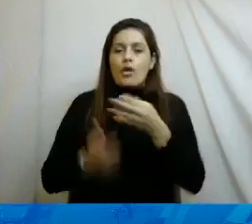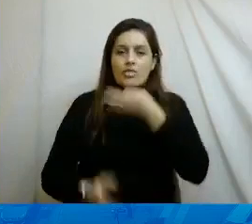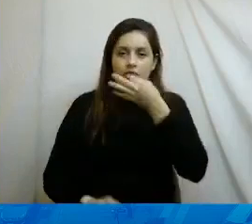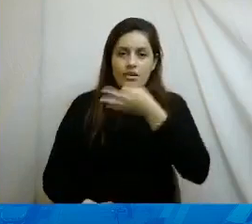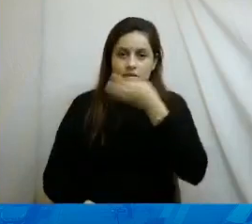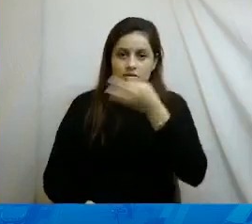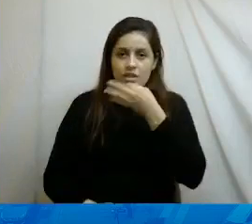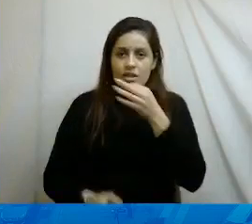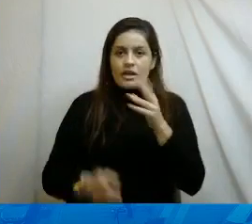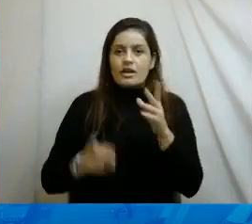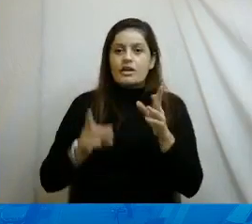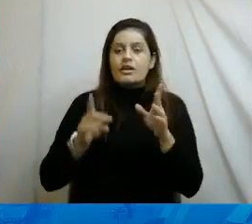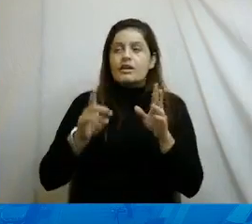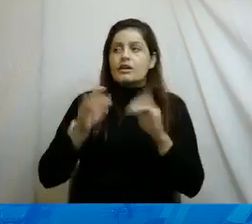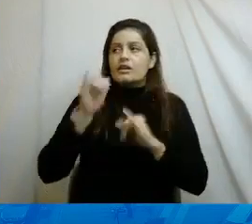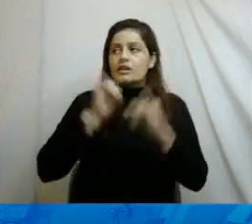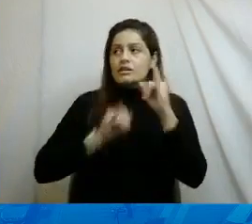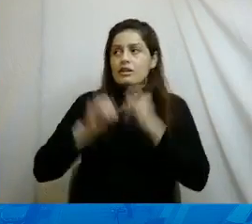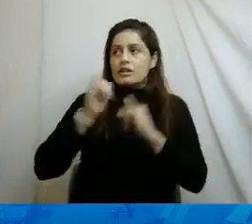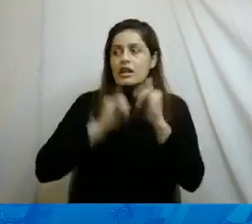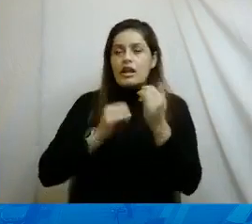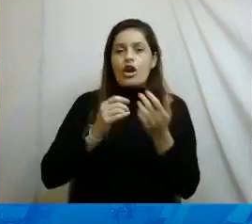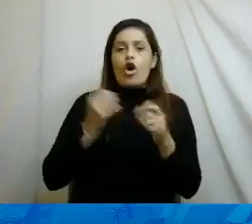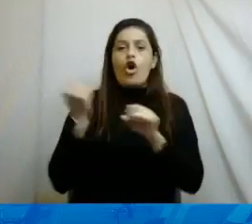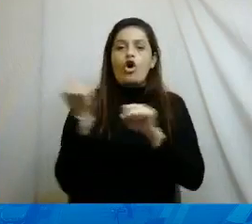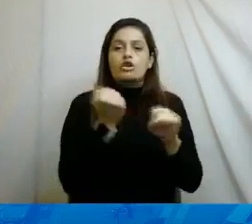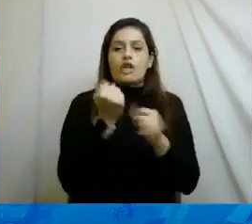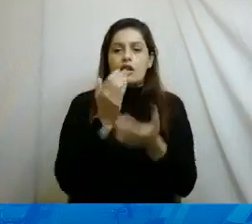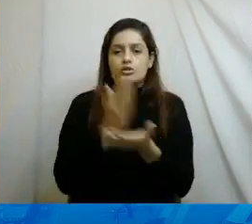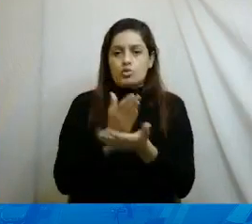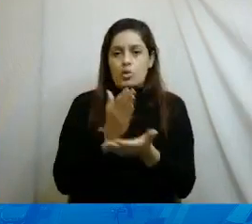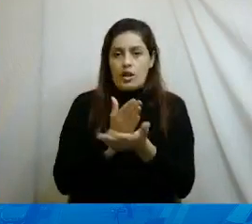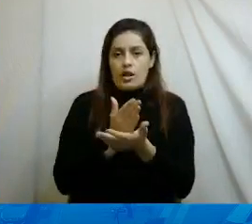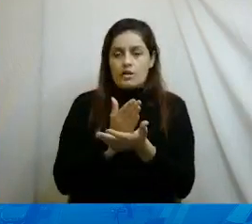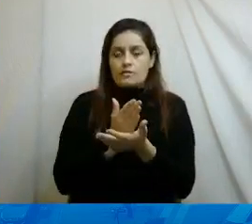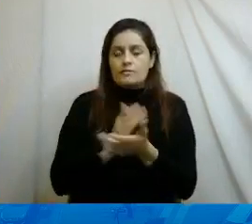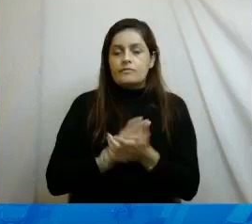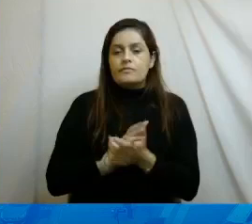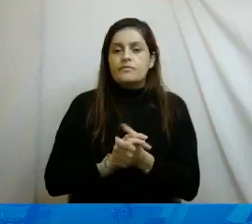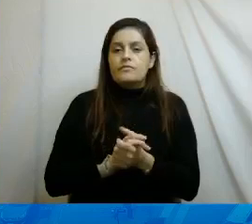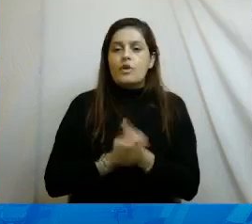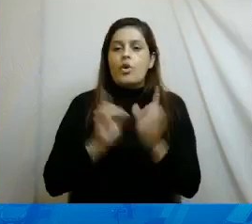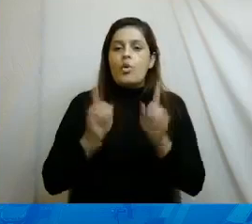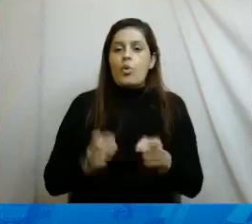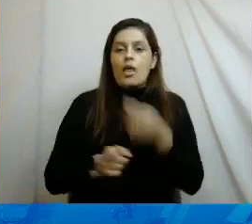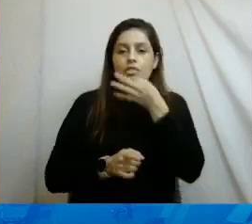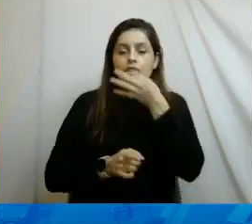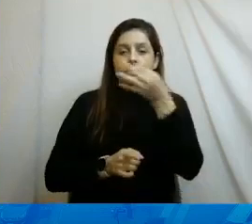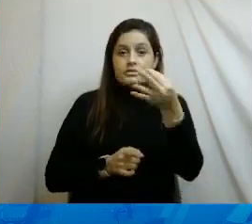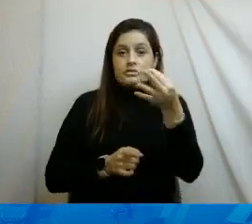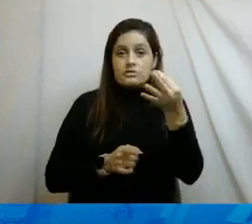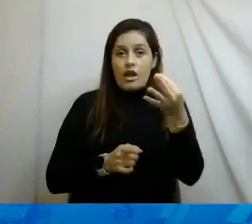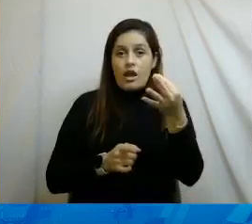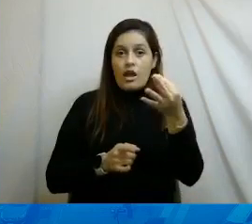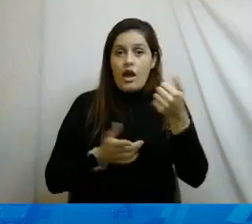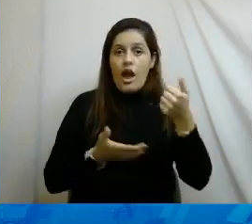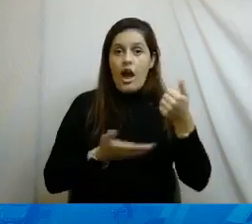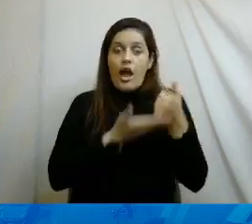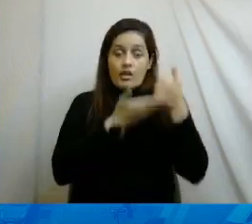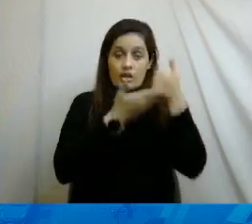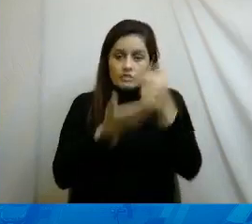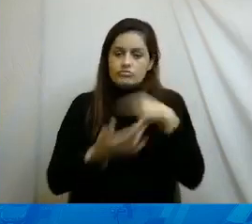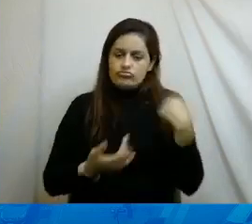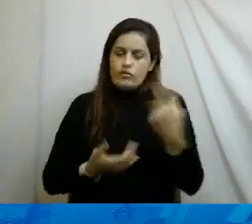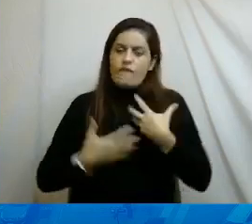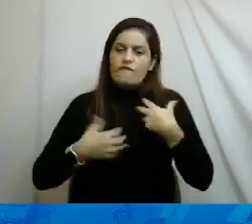redes sociales que se hizo contra la escuela. Y, como dice la alcaldesa, aquí estamos firmes para continuar con el trabajo.